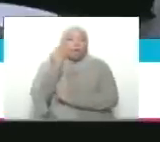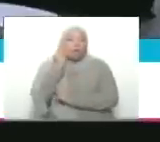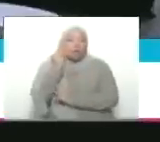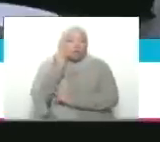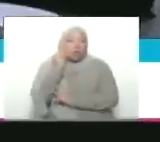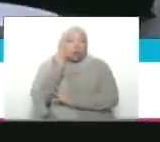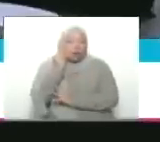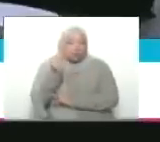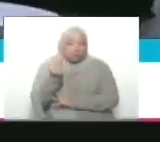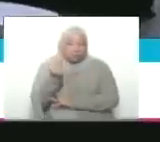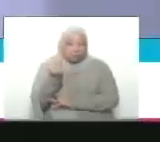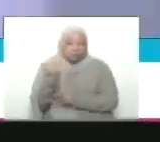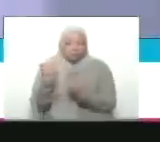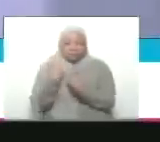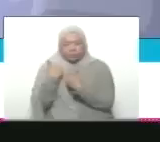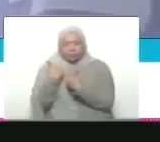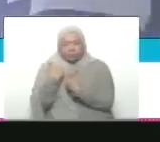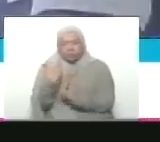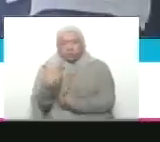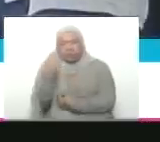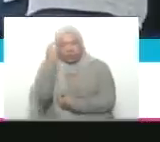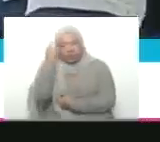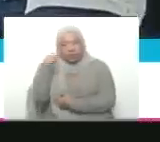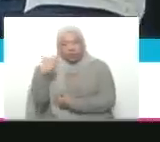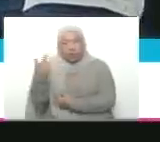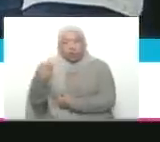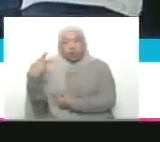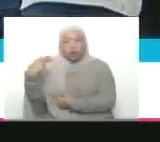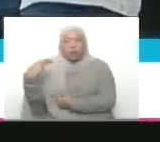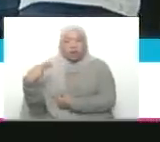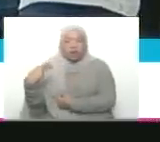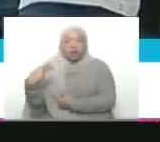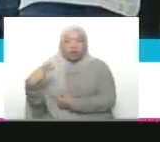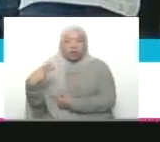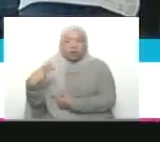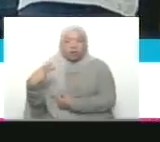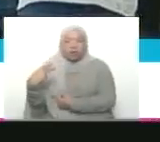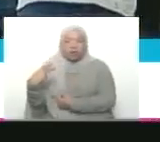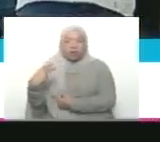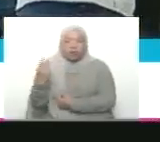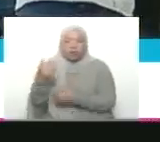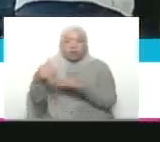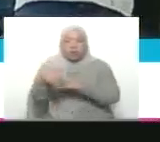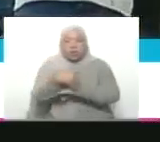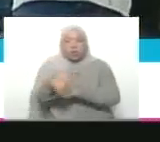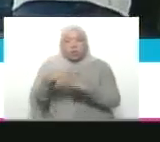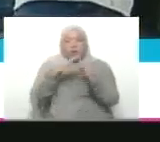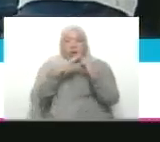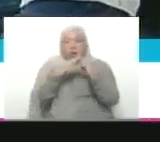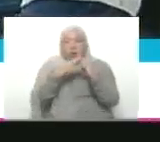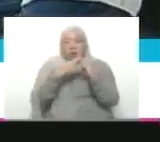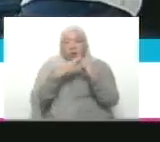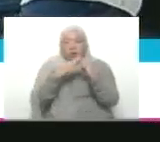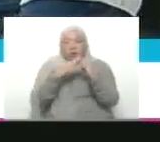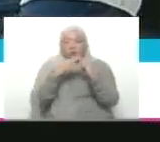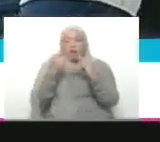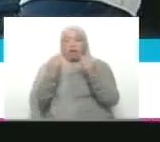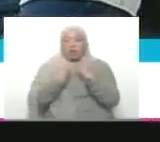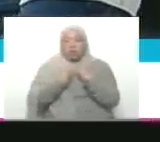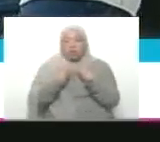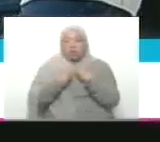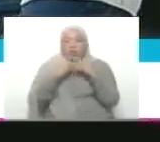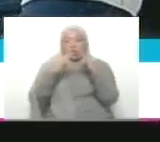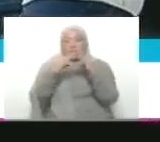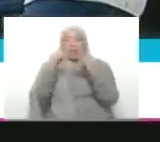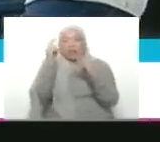eh afectados TR días después de la tragedia ellos en la casa blanda donde vivían a los